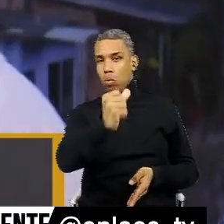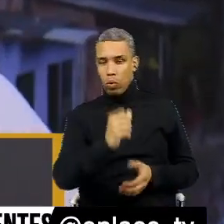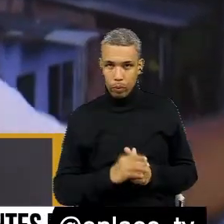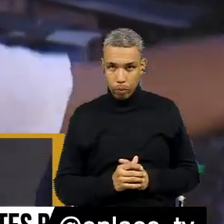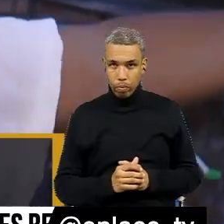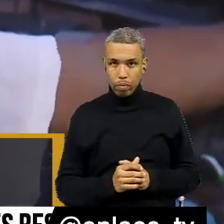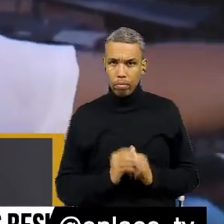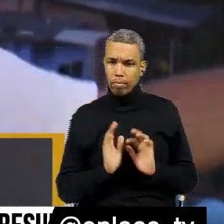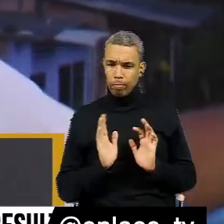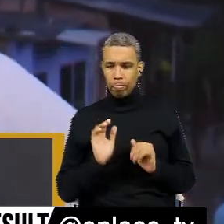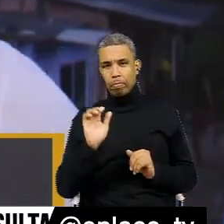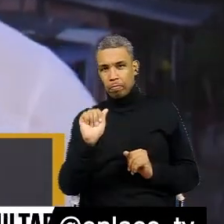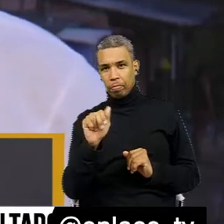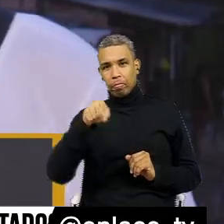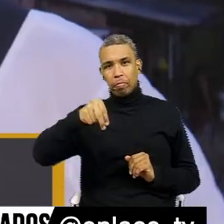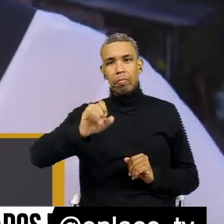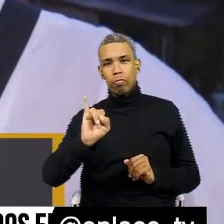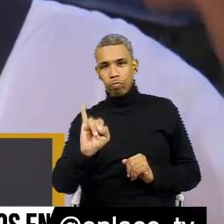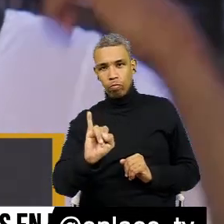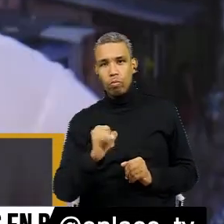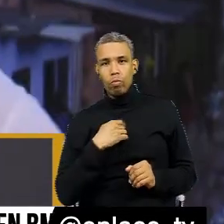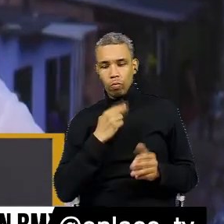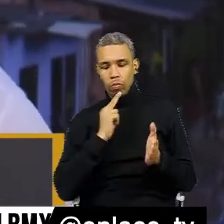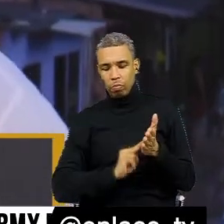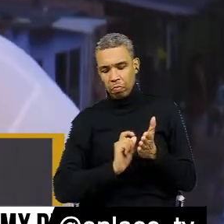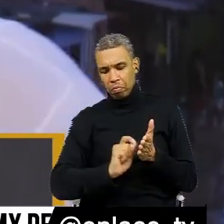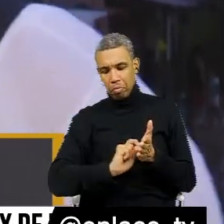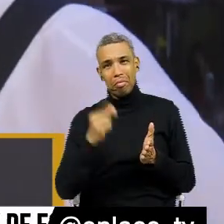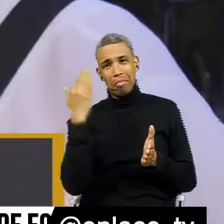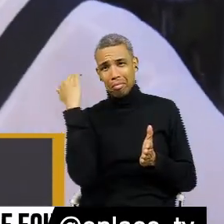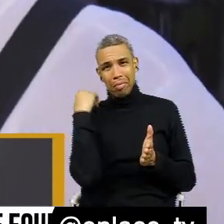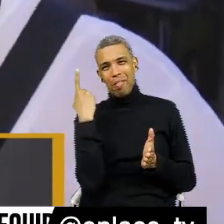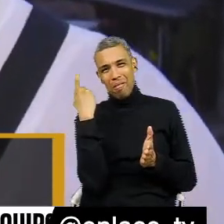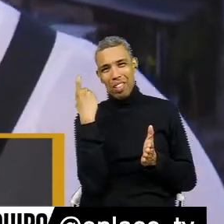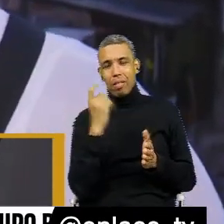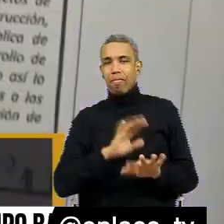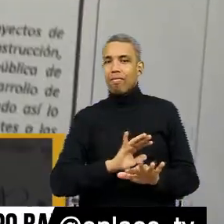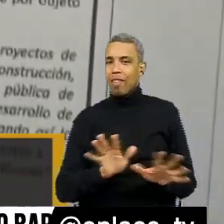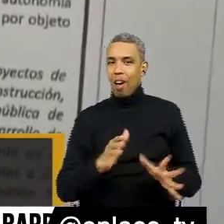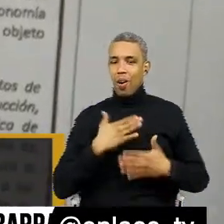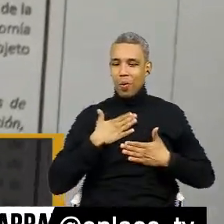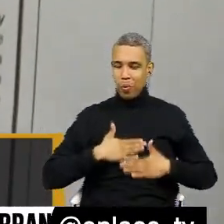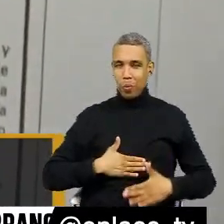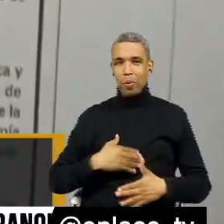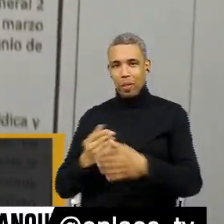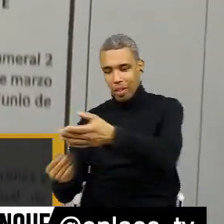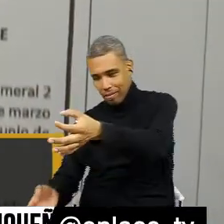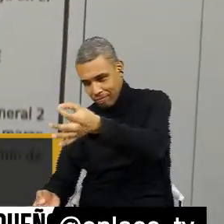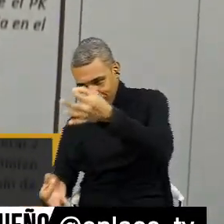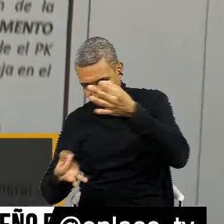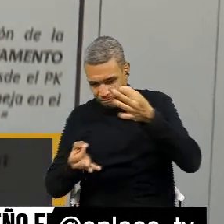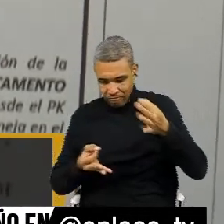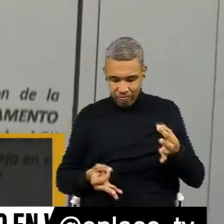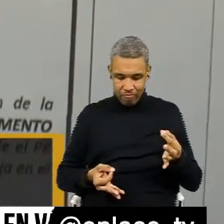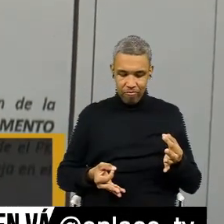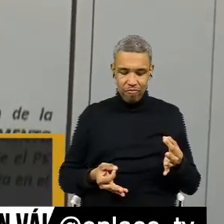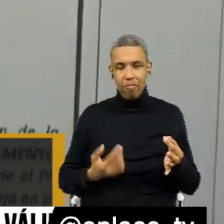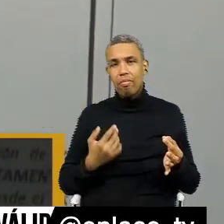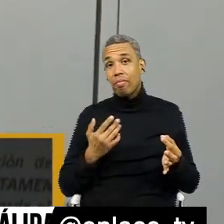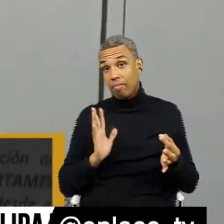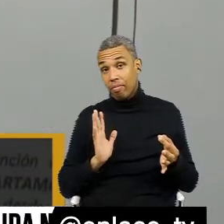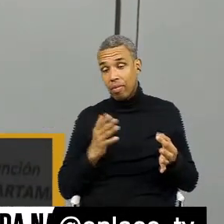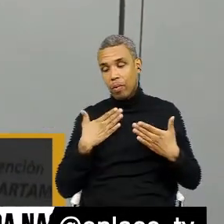de la infraestructura a nivel, el permiso que faltaba de la línea férrea para poder terminar el Box Culvert. Nosotros estamos aquí uniéndonos a esta propuesta porque este problema es